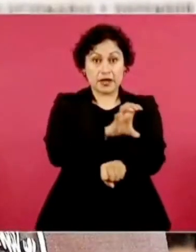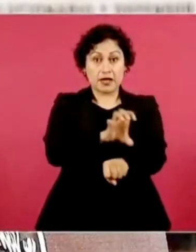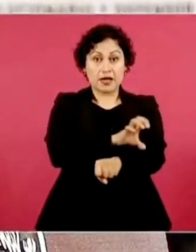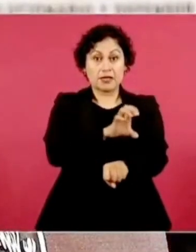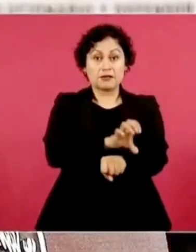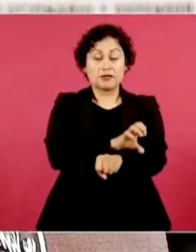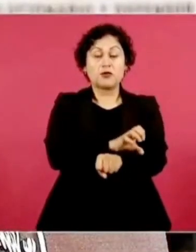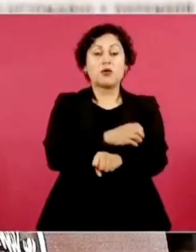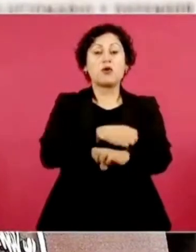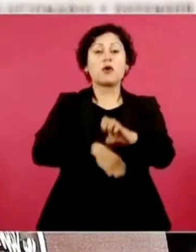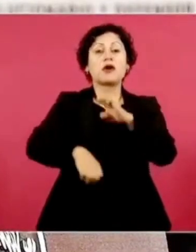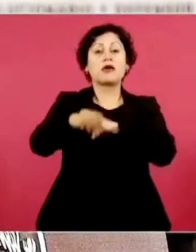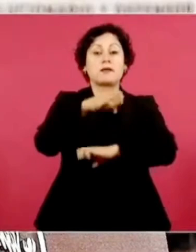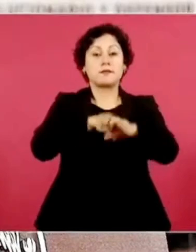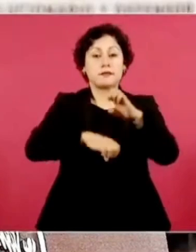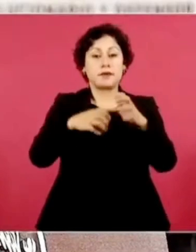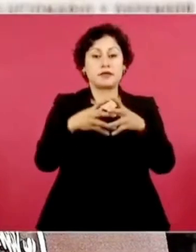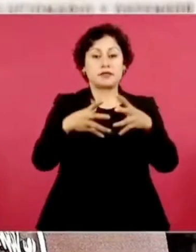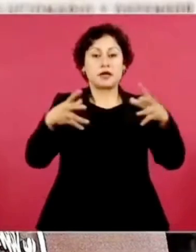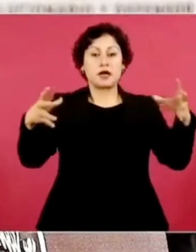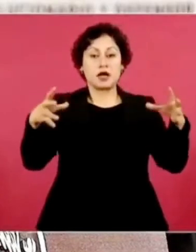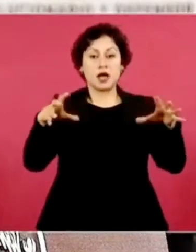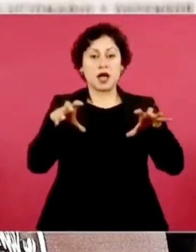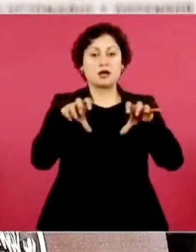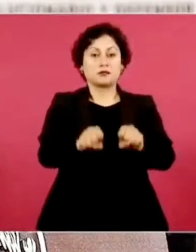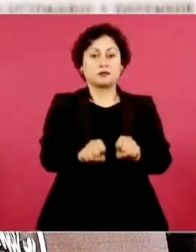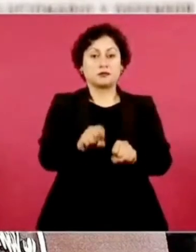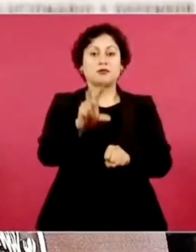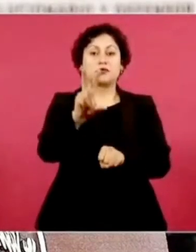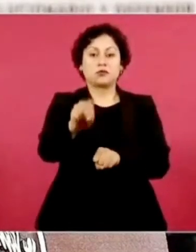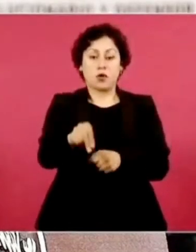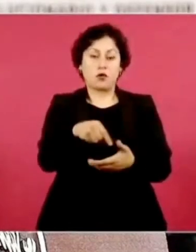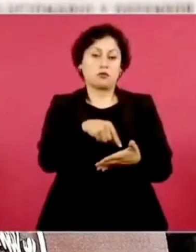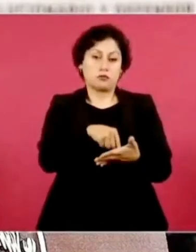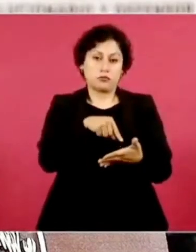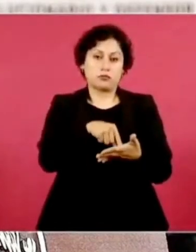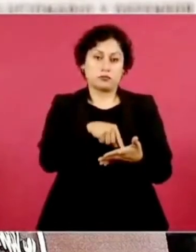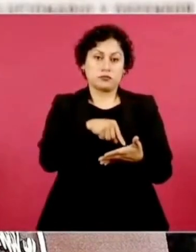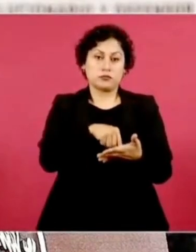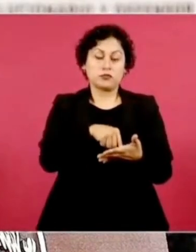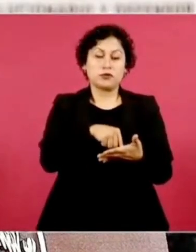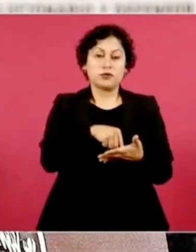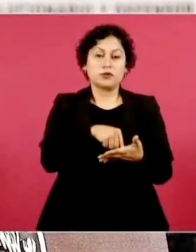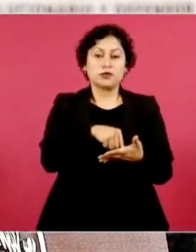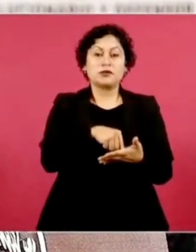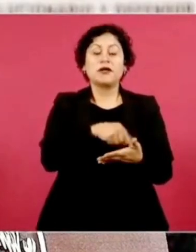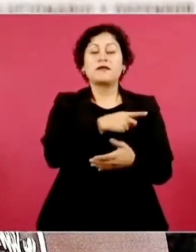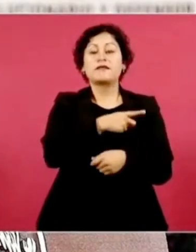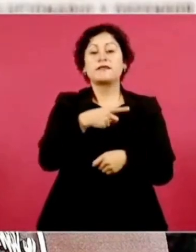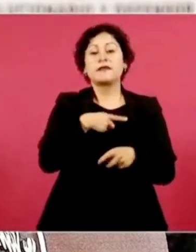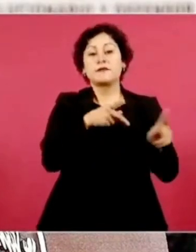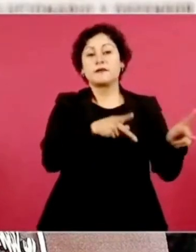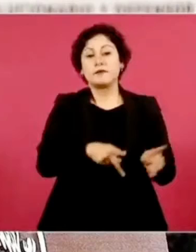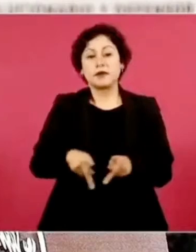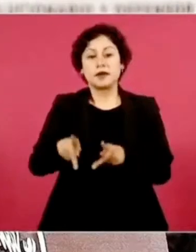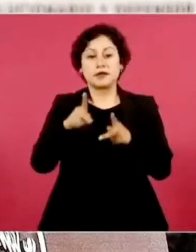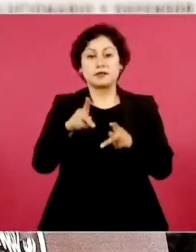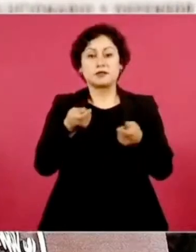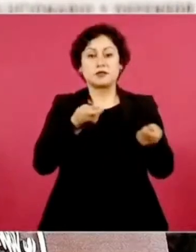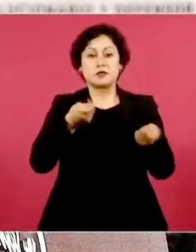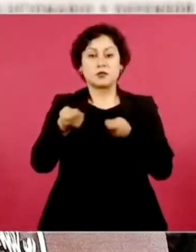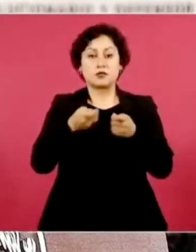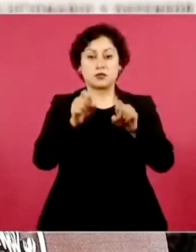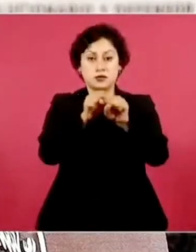monopolios. Este es un principio vigente. La planeación y el control del sistema eléctrico